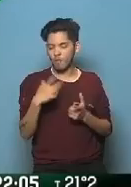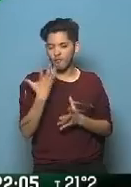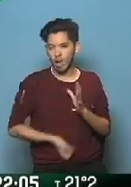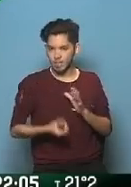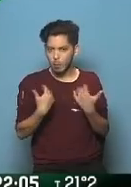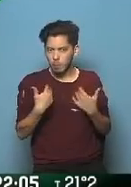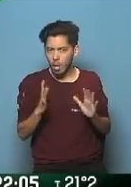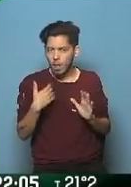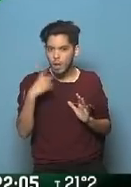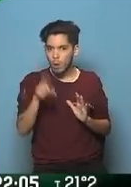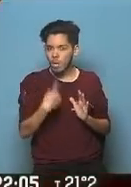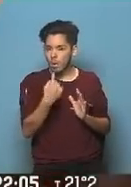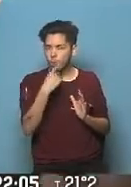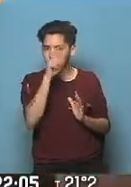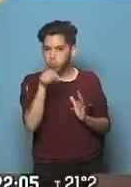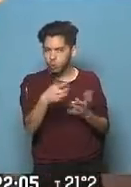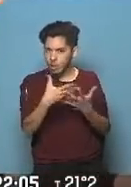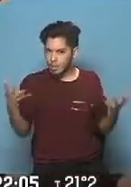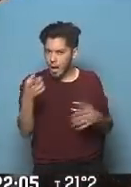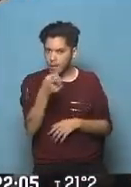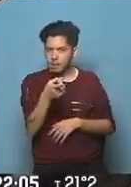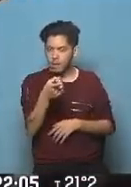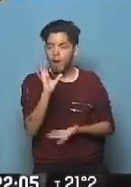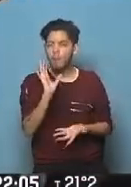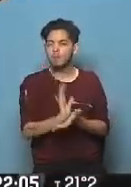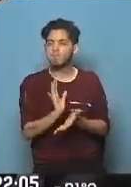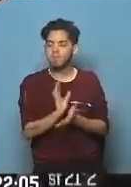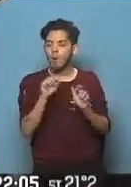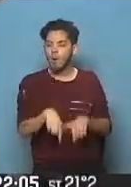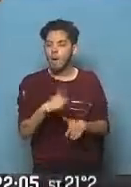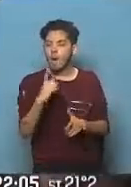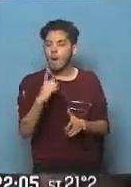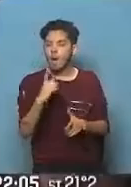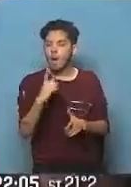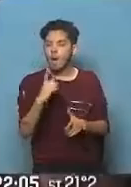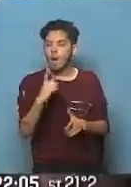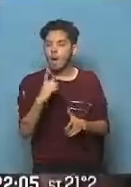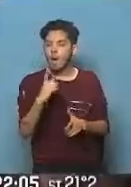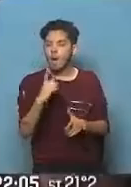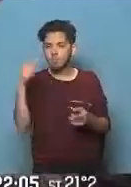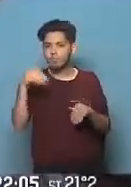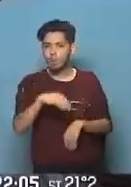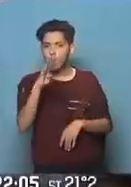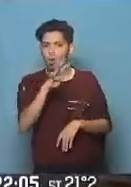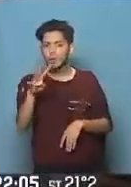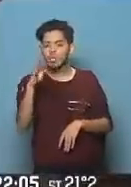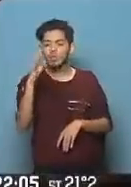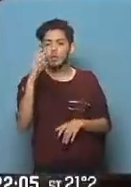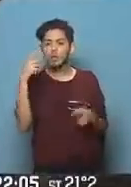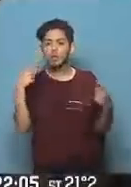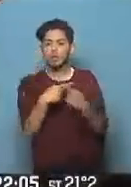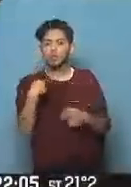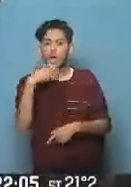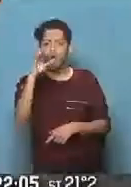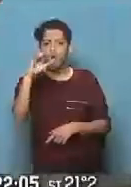resultado aún incierto. En este simulacro, Bolsonaro también pierde con Gómez, 44 a